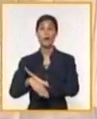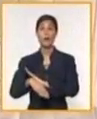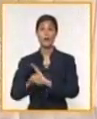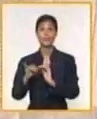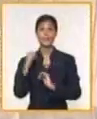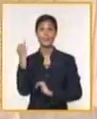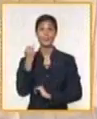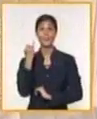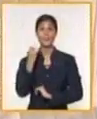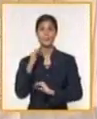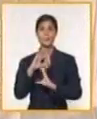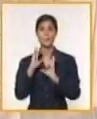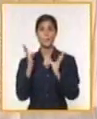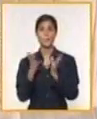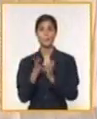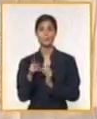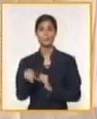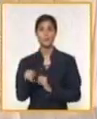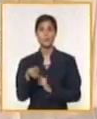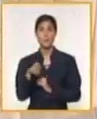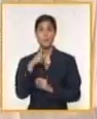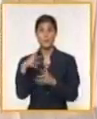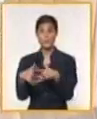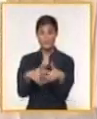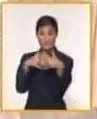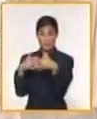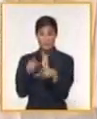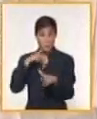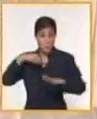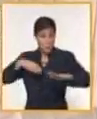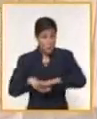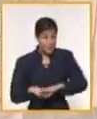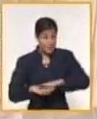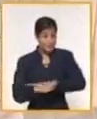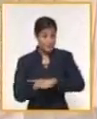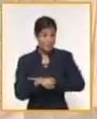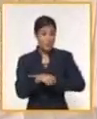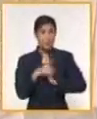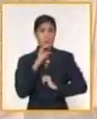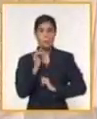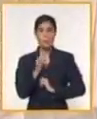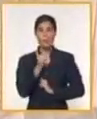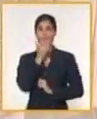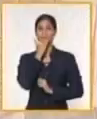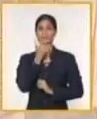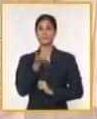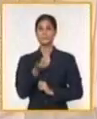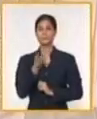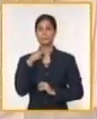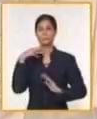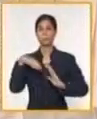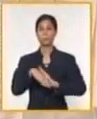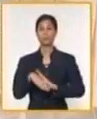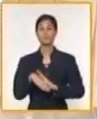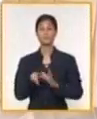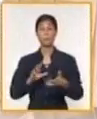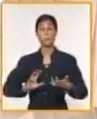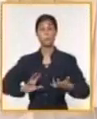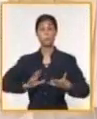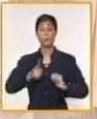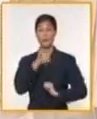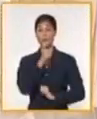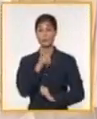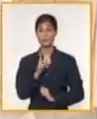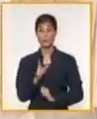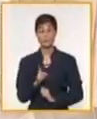internacional. Pero si entra, también puede perder. Entonces, yo creo que el imperio tiene una situación complicada, que vamos